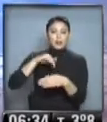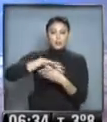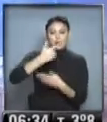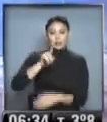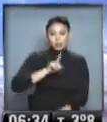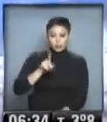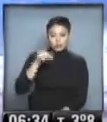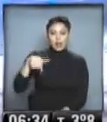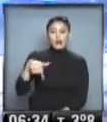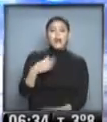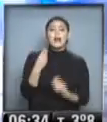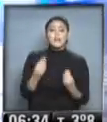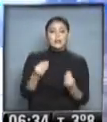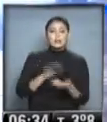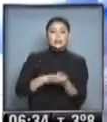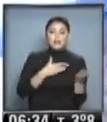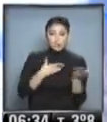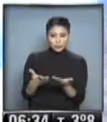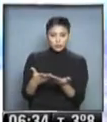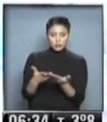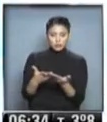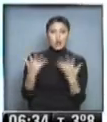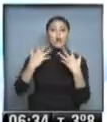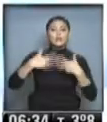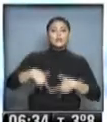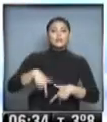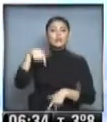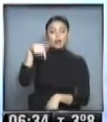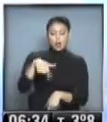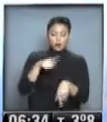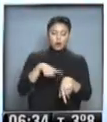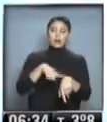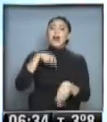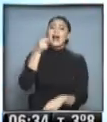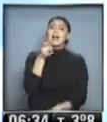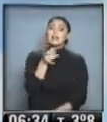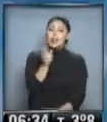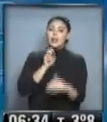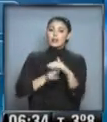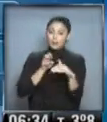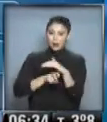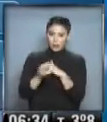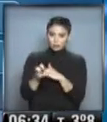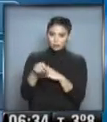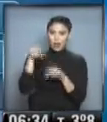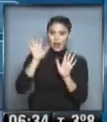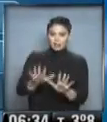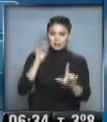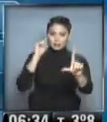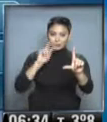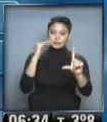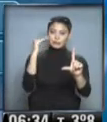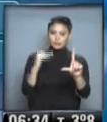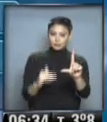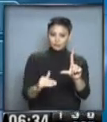Veamos entonces qué pasa ahora sí con los servicios, cómo están funcionando a esta hora de la mañana trenes, subtes y premetro. Lo hacen de la siguiente